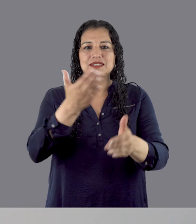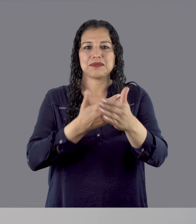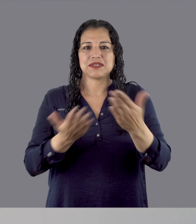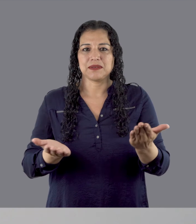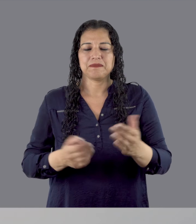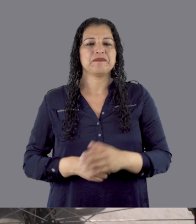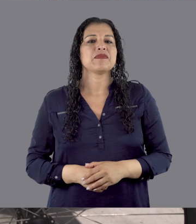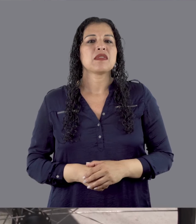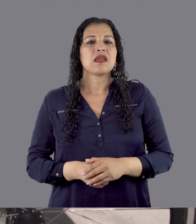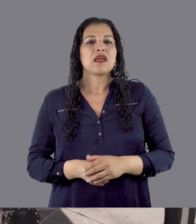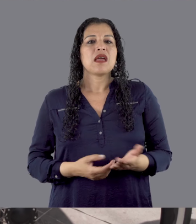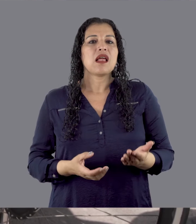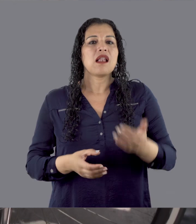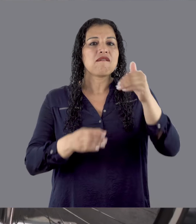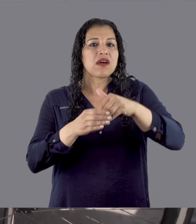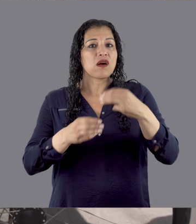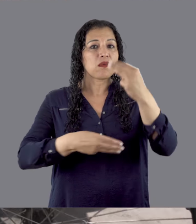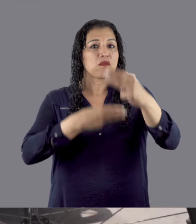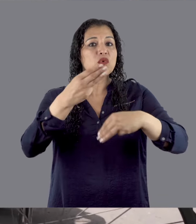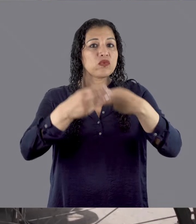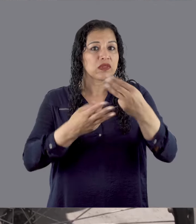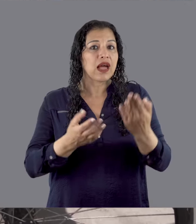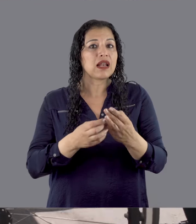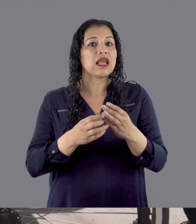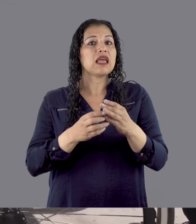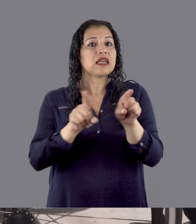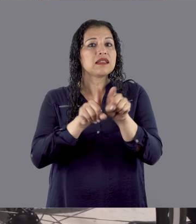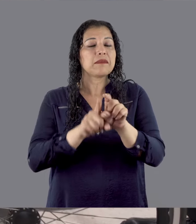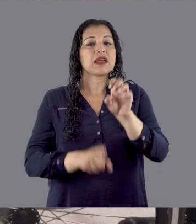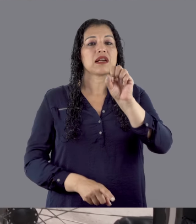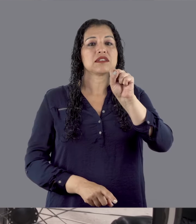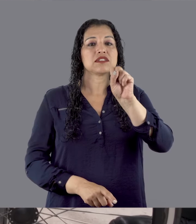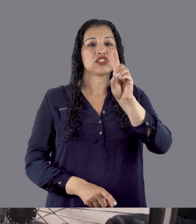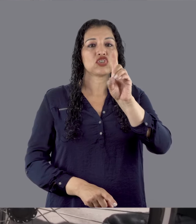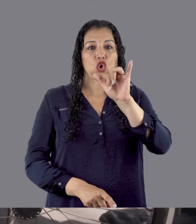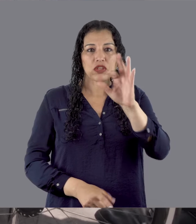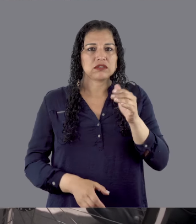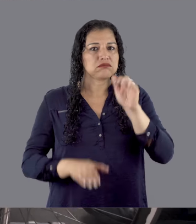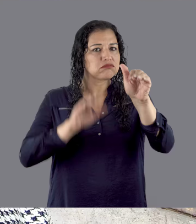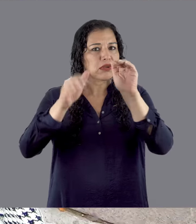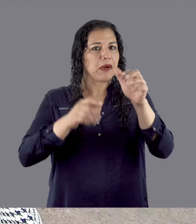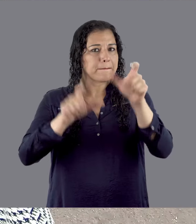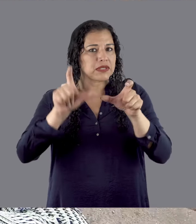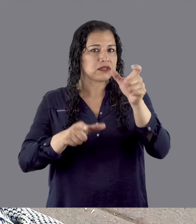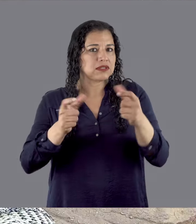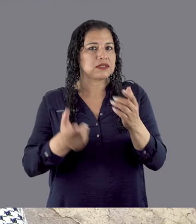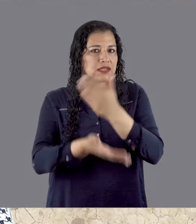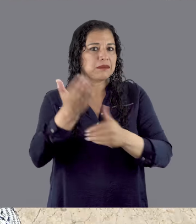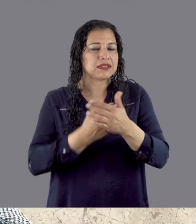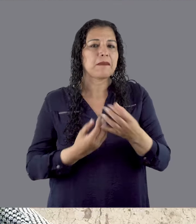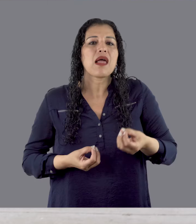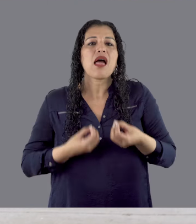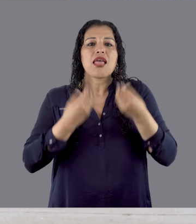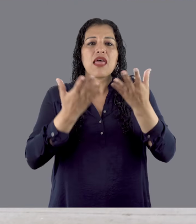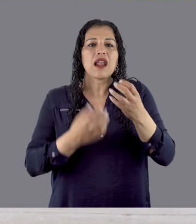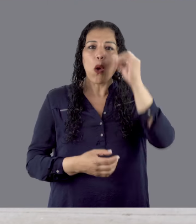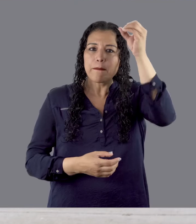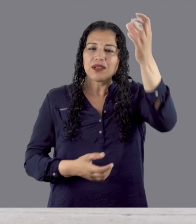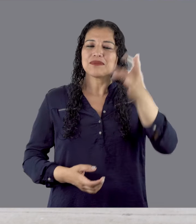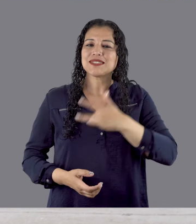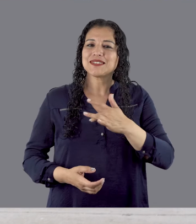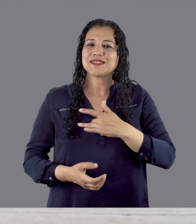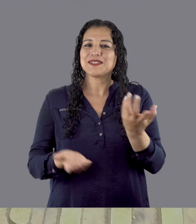con discapacidad. Desde que el Banco Mundial hizo, nos llamaron a un grupo de personas con discapacidad porque manifestemos nuestras opiniones, me